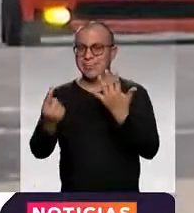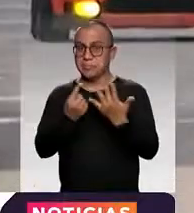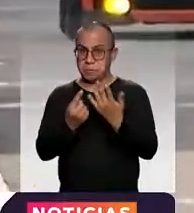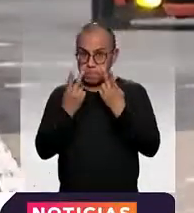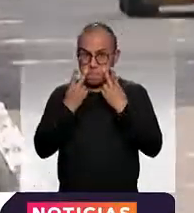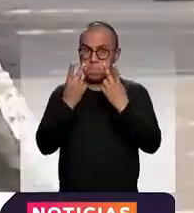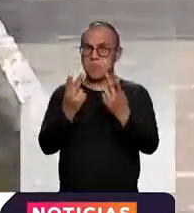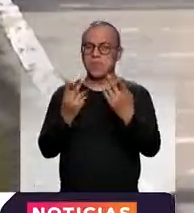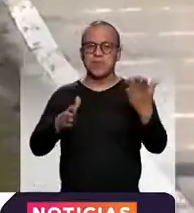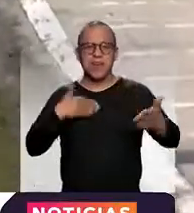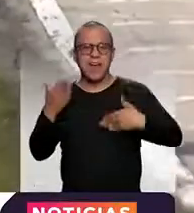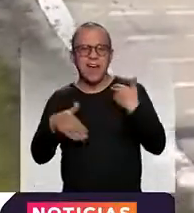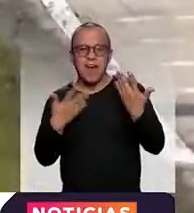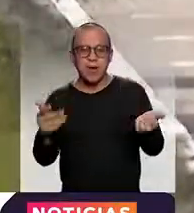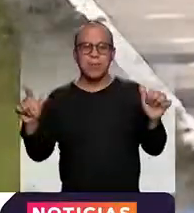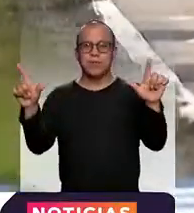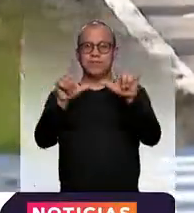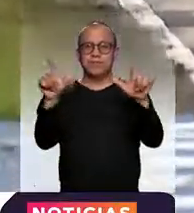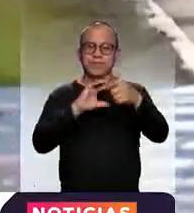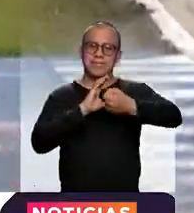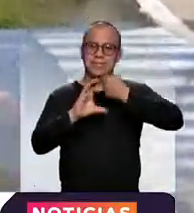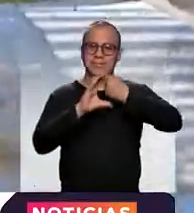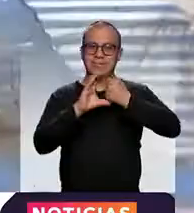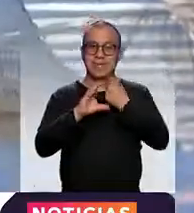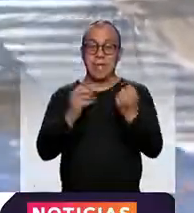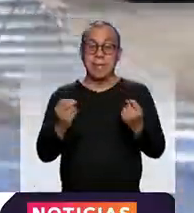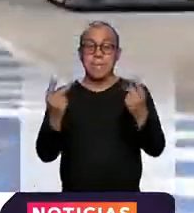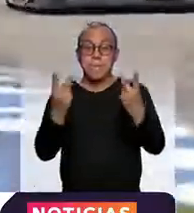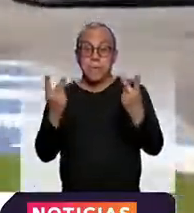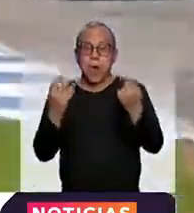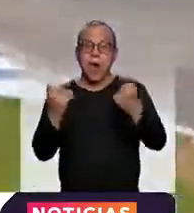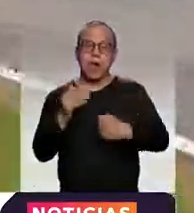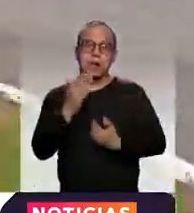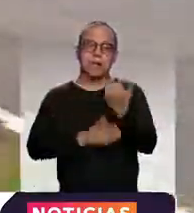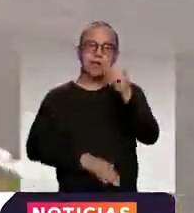usted las podrá disfrutar por las pantallas de Capital en vivo a partir de las 2 de la tarde.